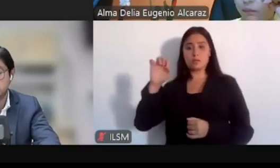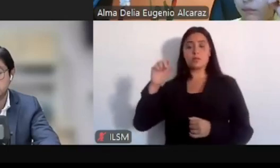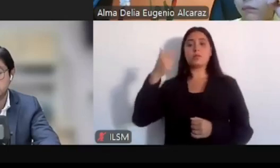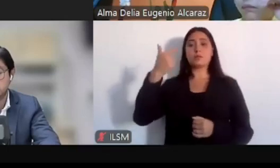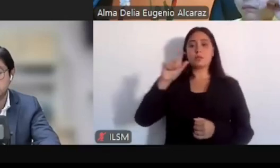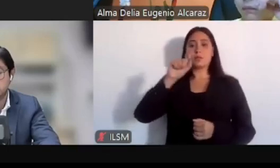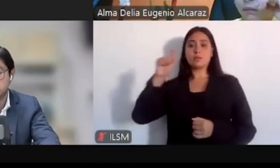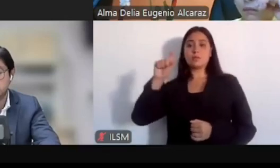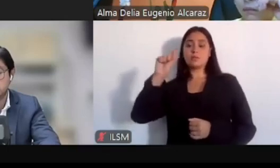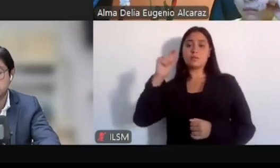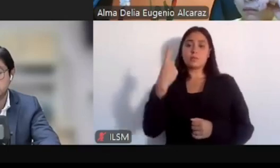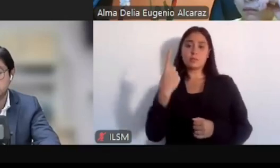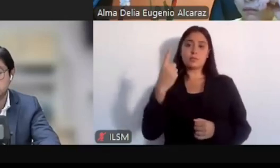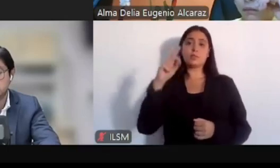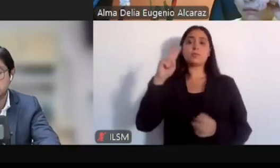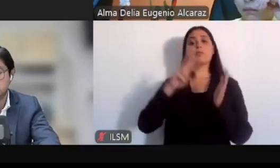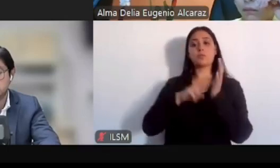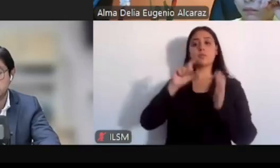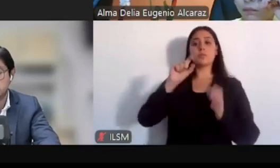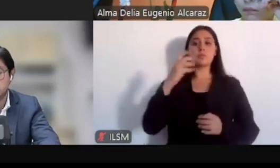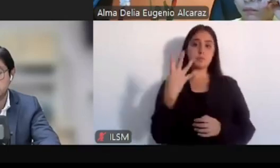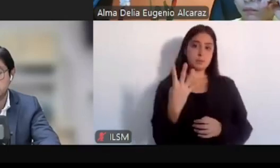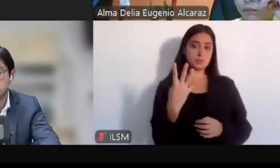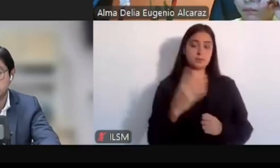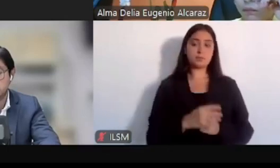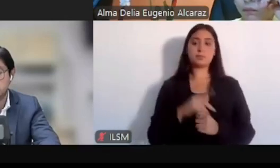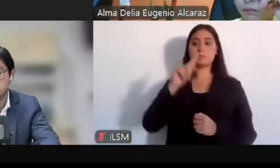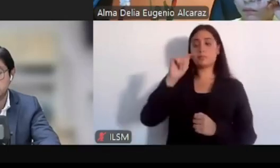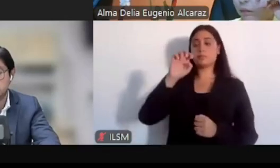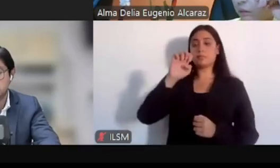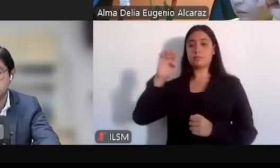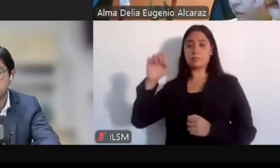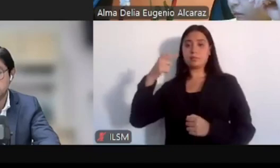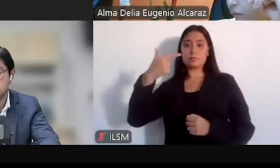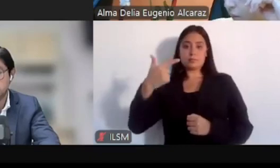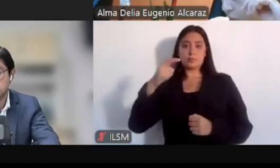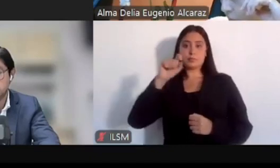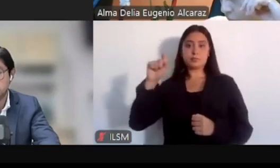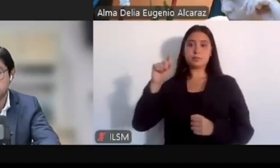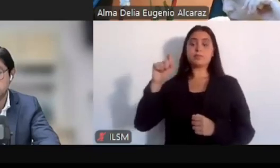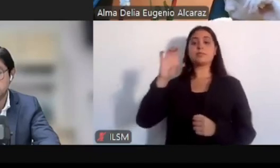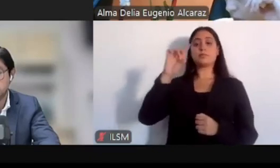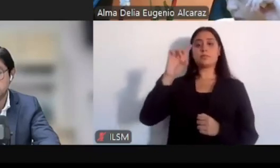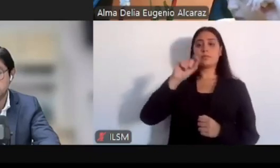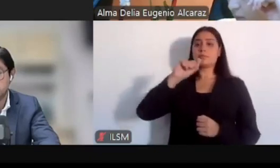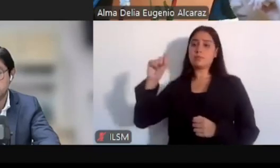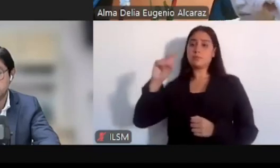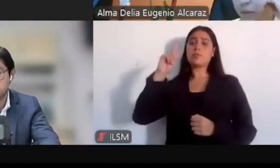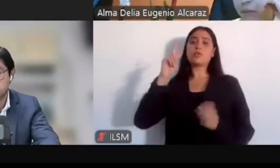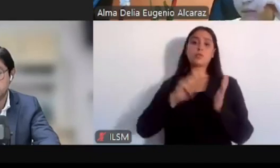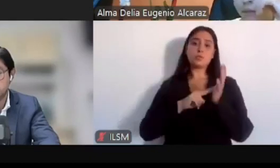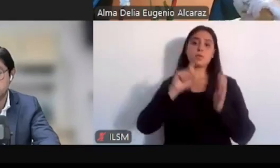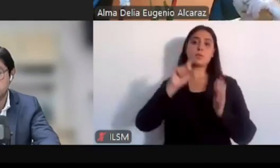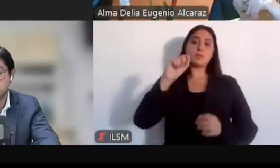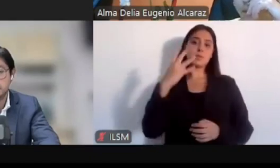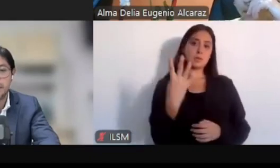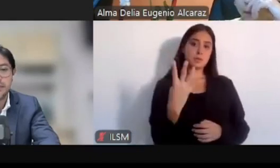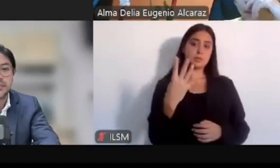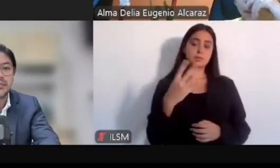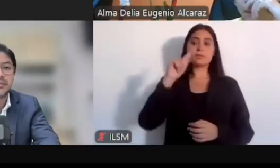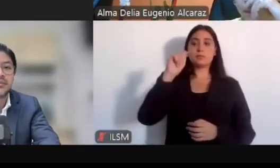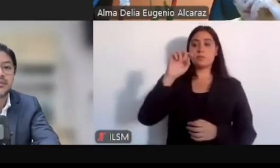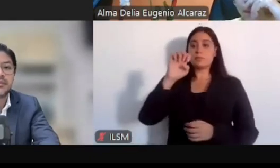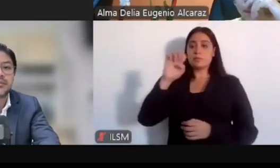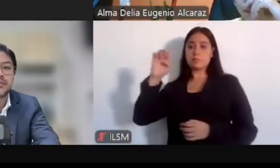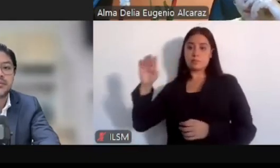dial 21 di 2024 tee dial gal 30 dial 2024 te